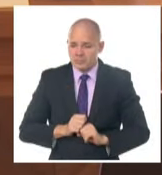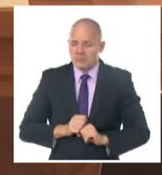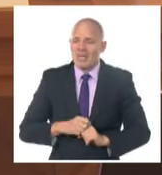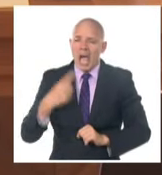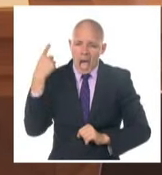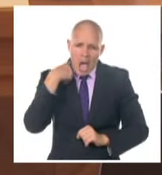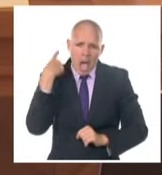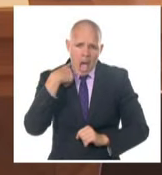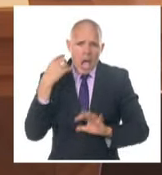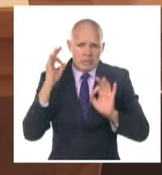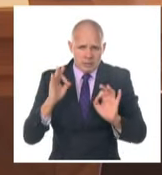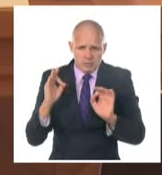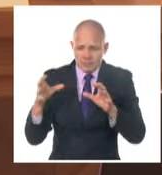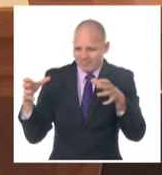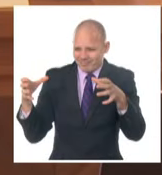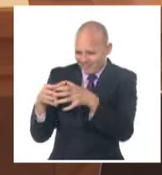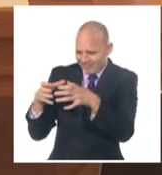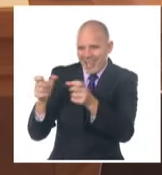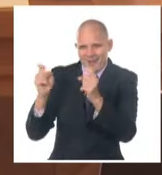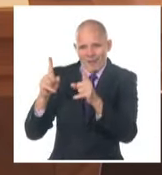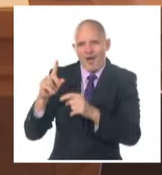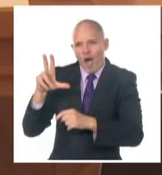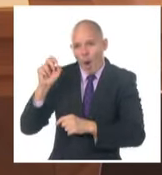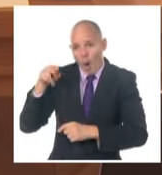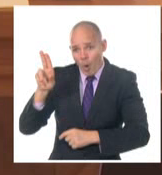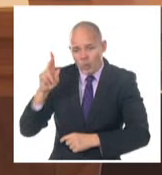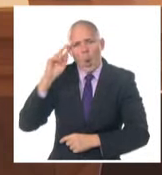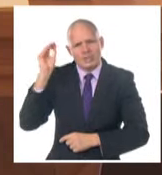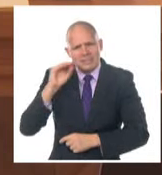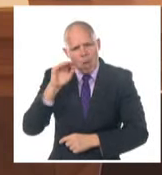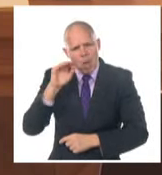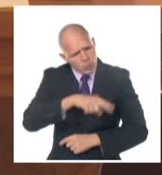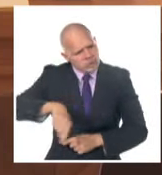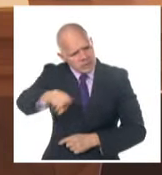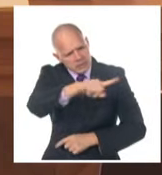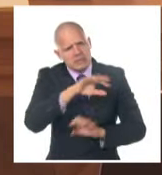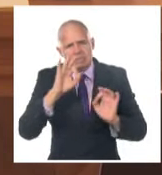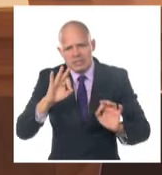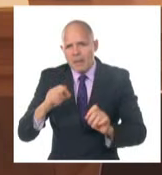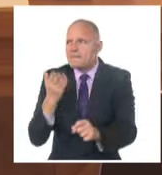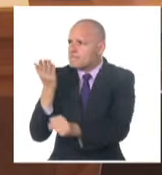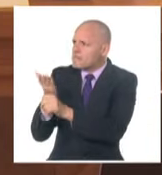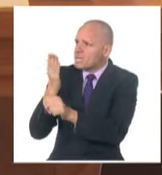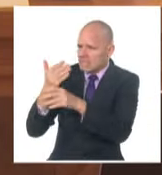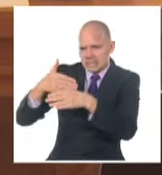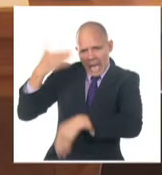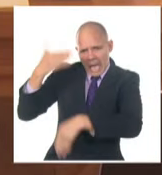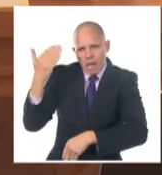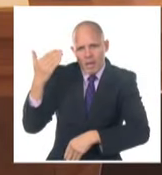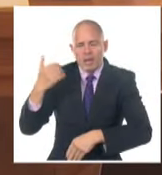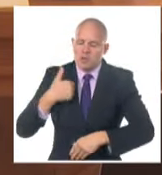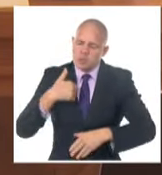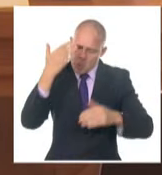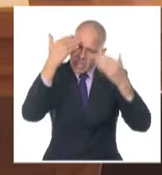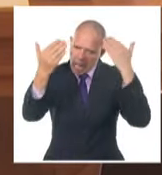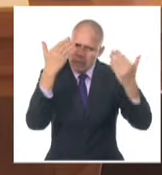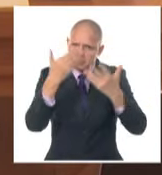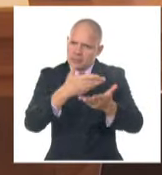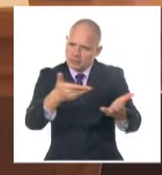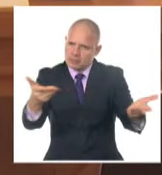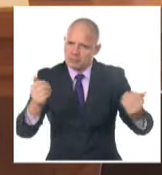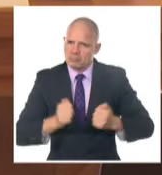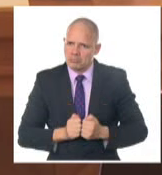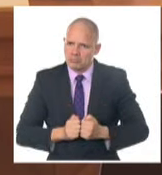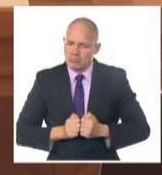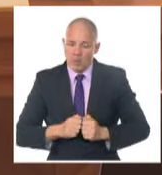esta criminal política. En nombre de nuestro pueblo, agradezco también a los miembros